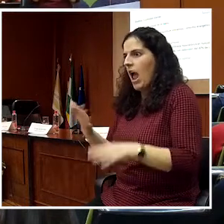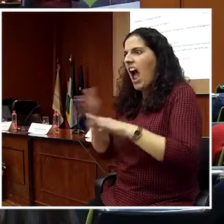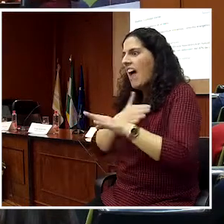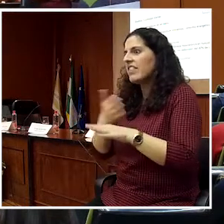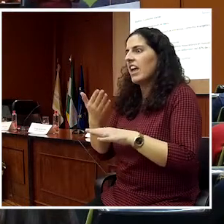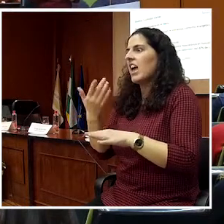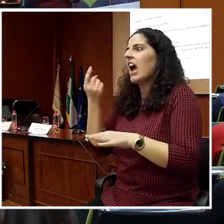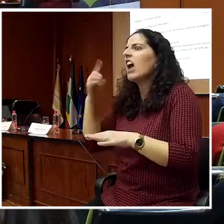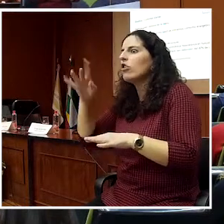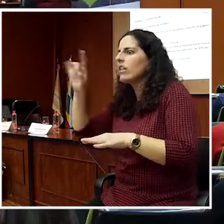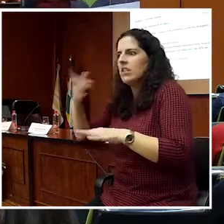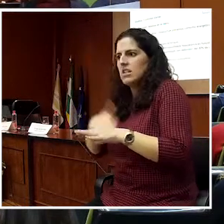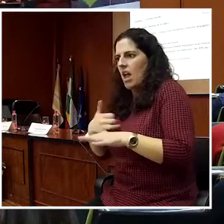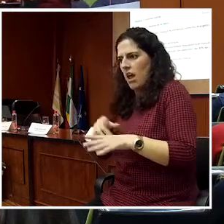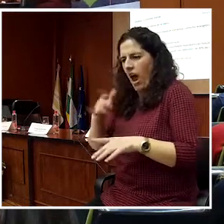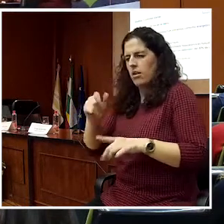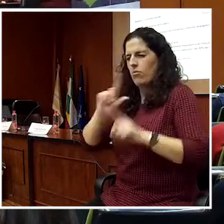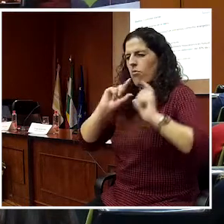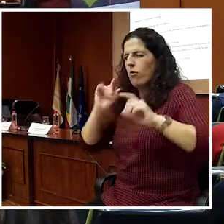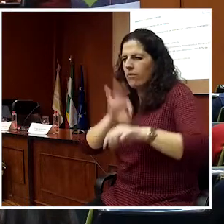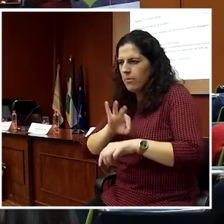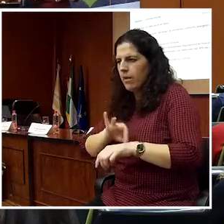y en niños adolescentes. Y en general,